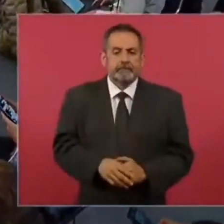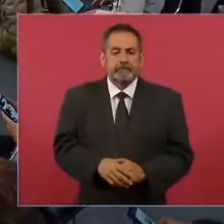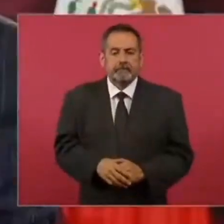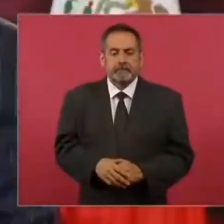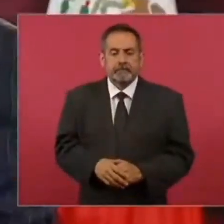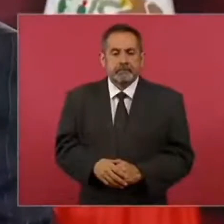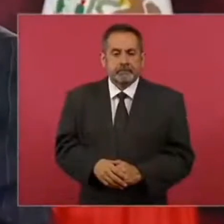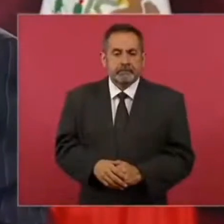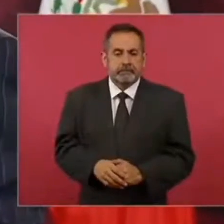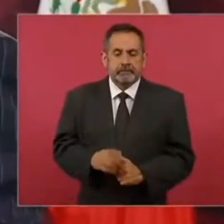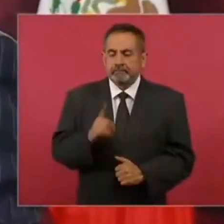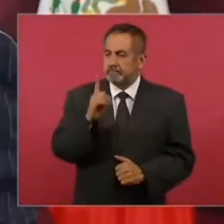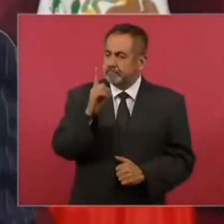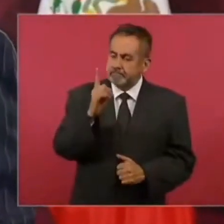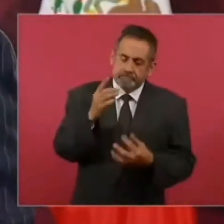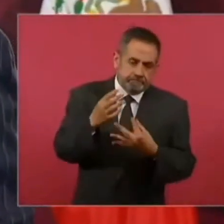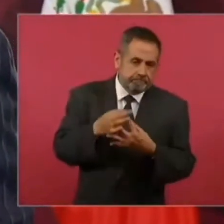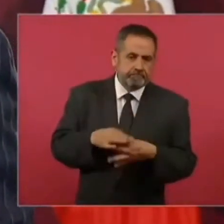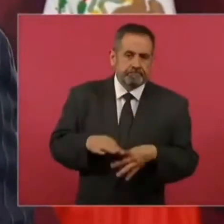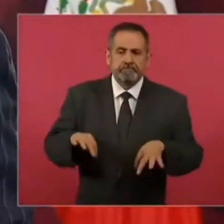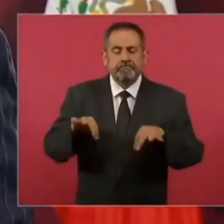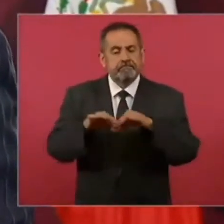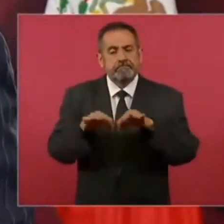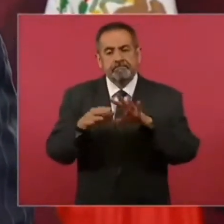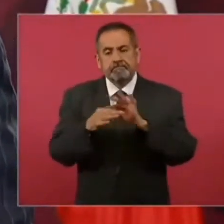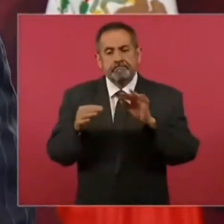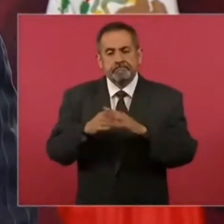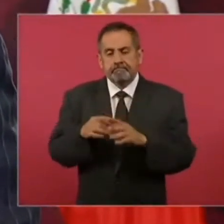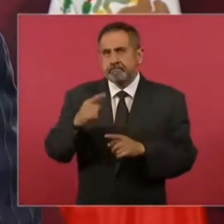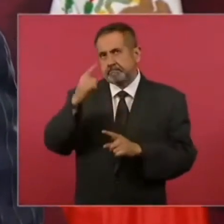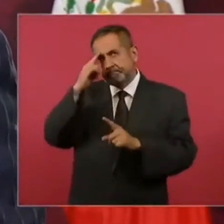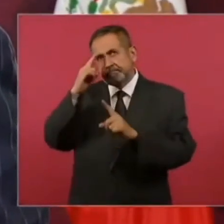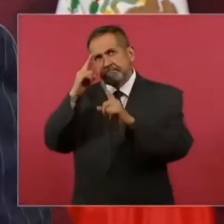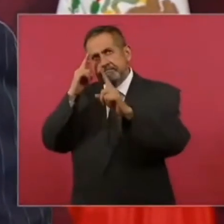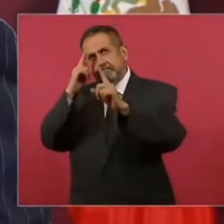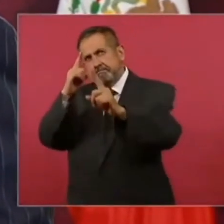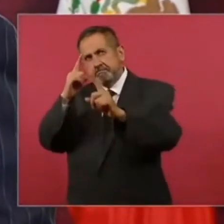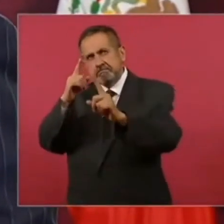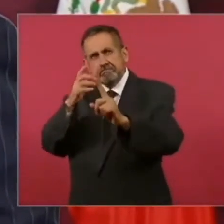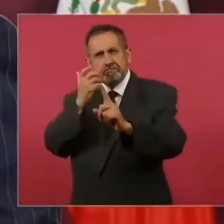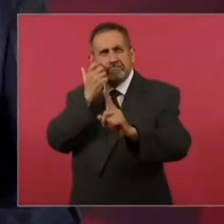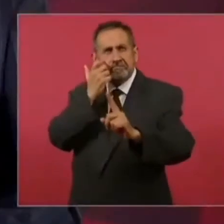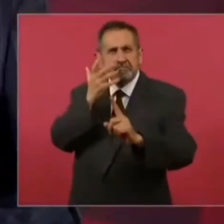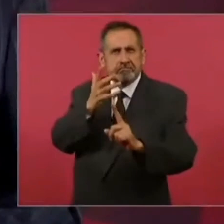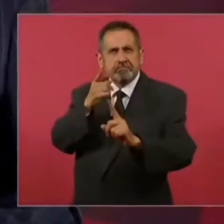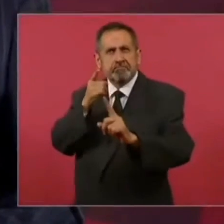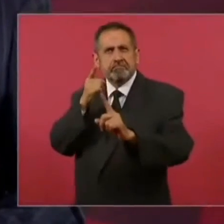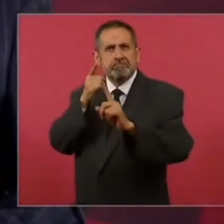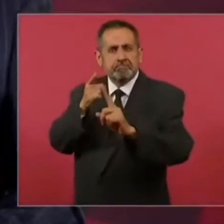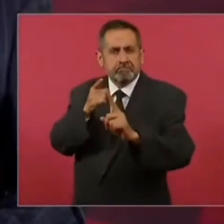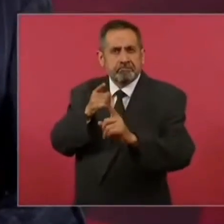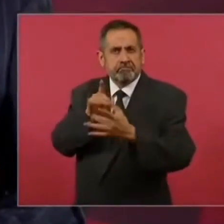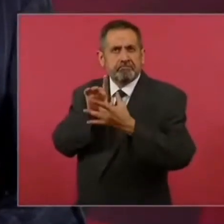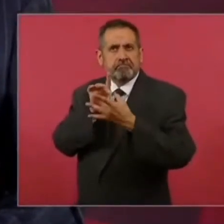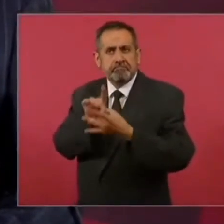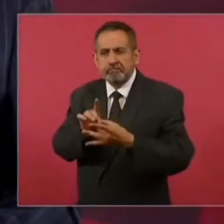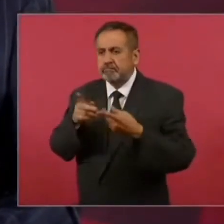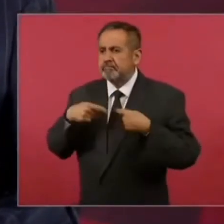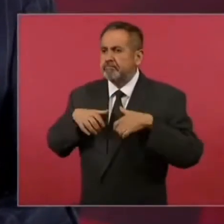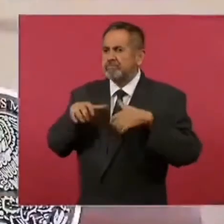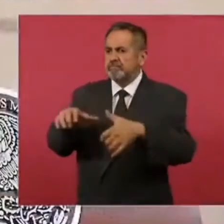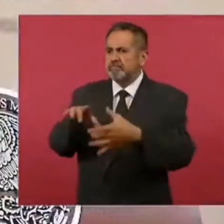porque lo más importante son los principios, son los ideales, la lealtad al